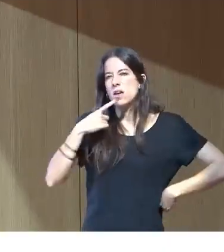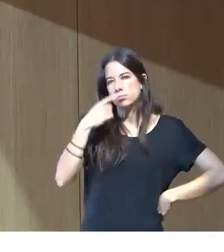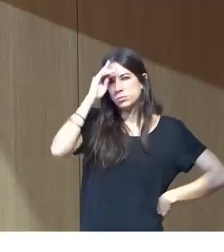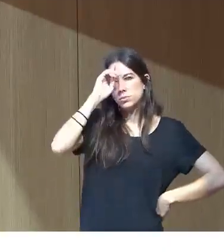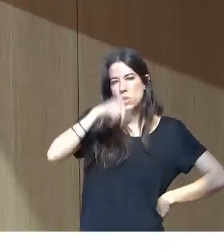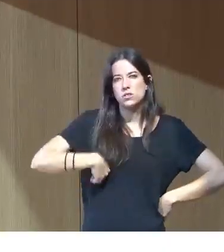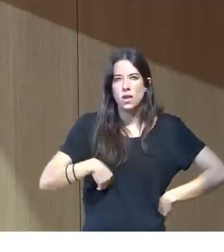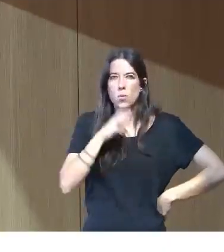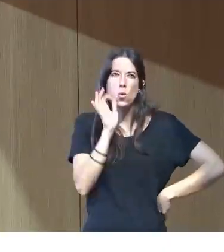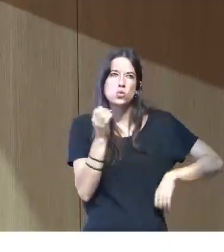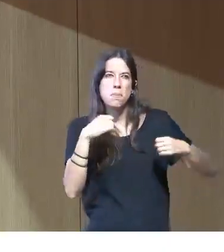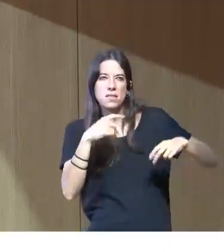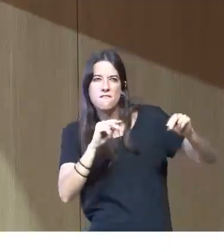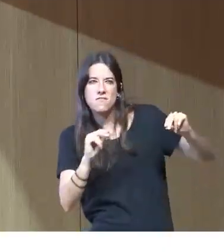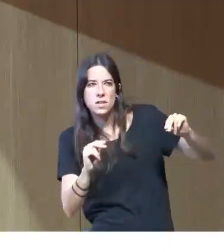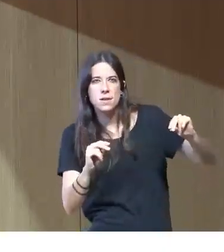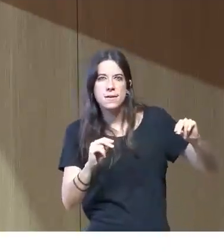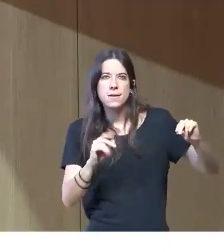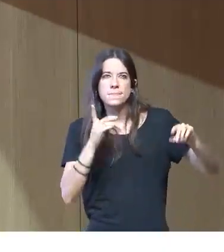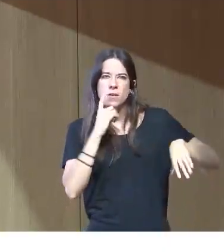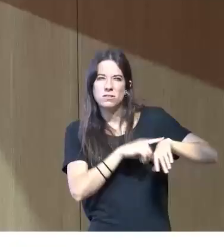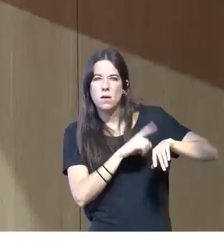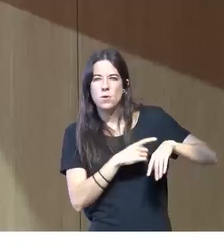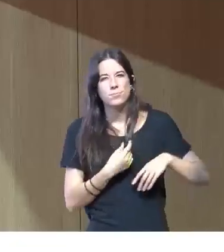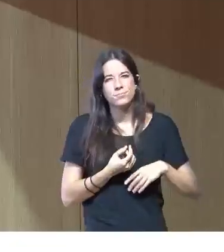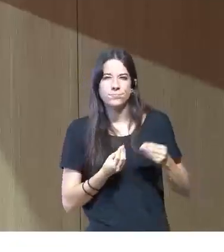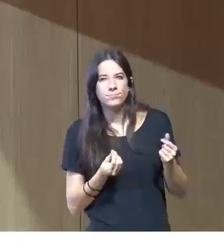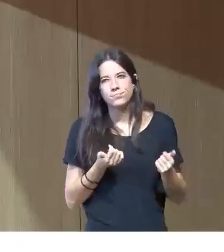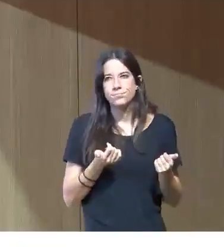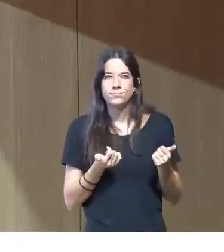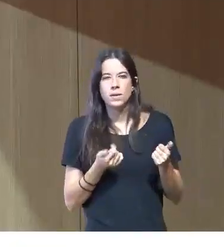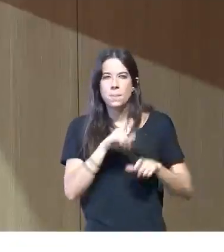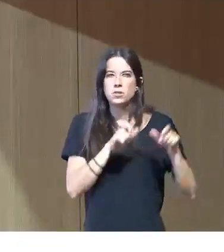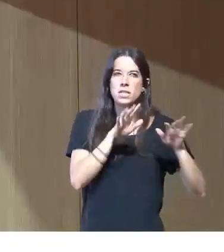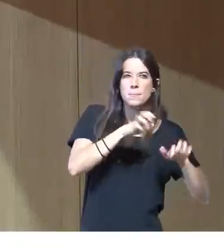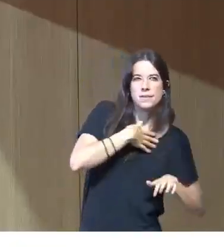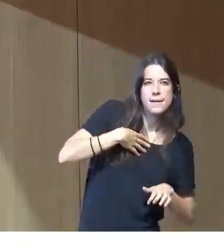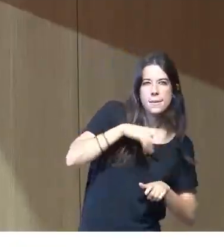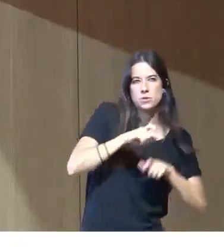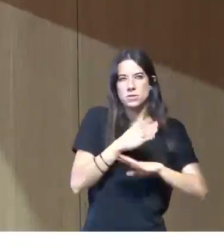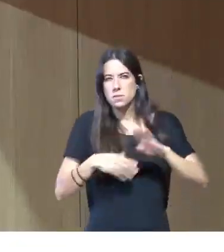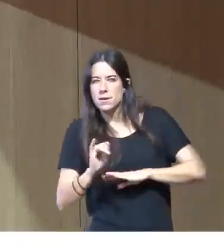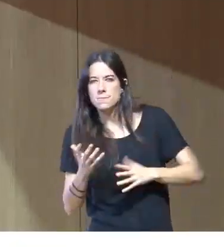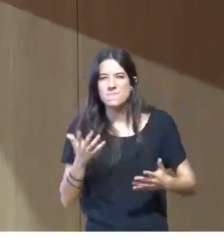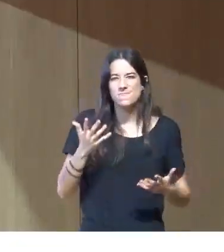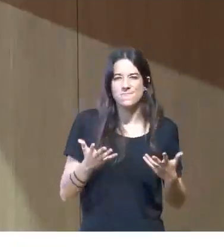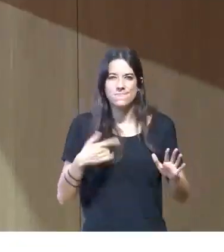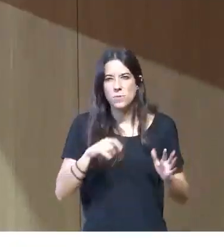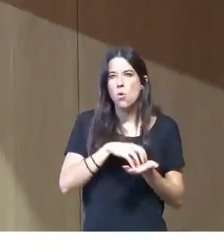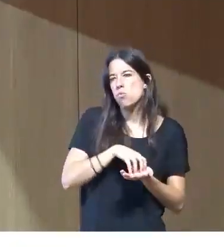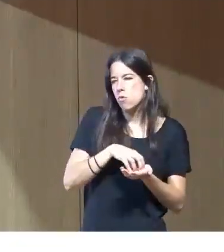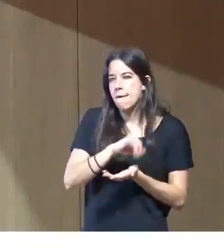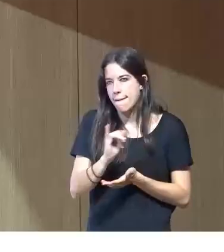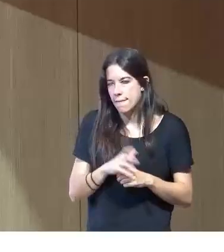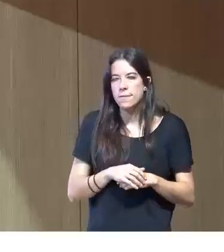fina otras prácticas Digo les habrá llevado tiempo invertir en gente que quiere aprender gente que tiene discapacidad gente y pregunta